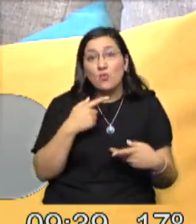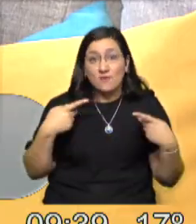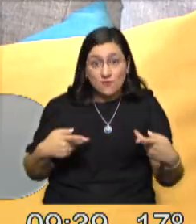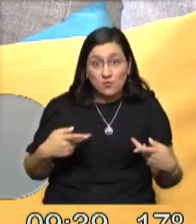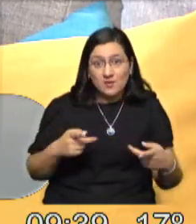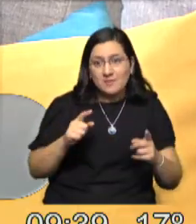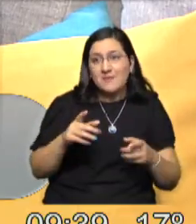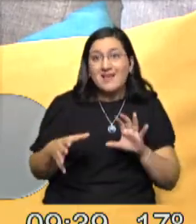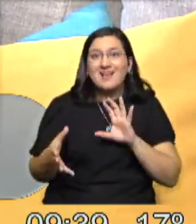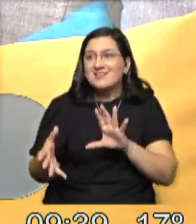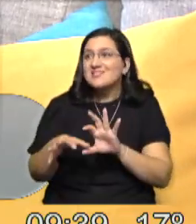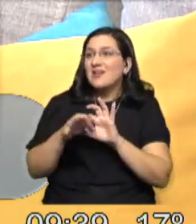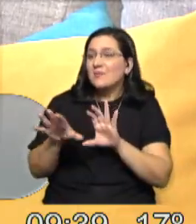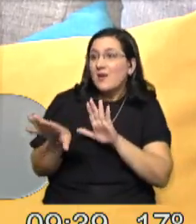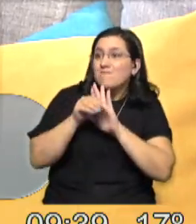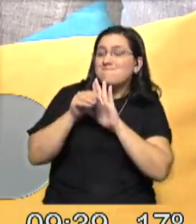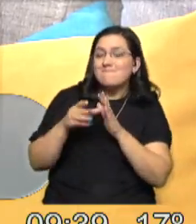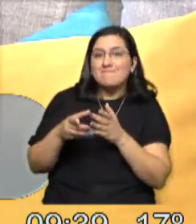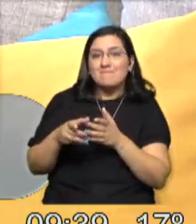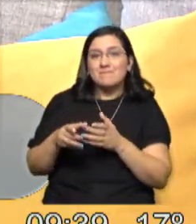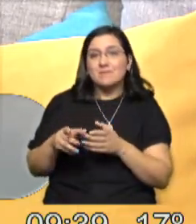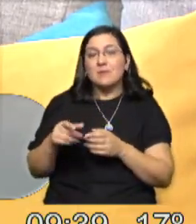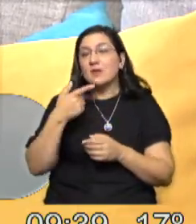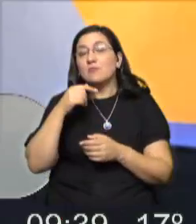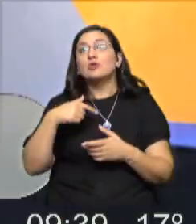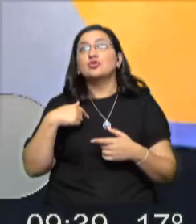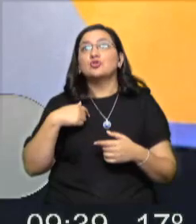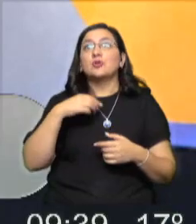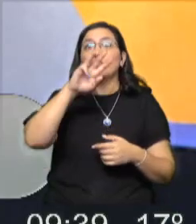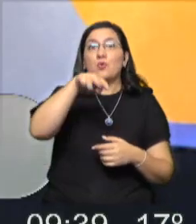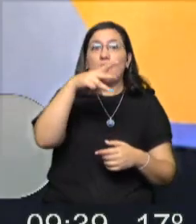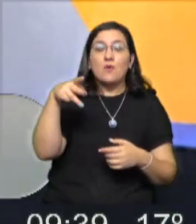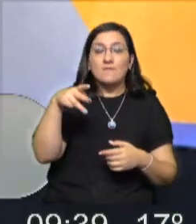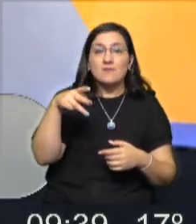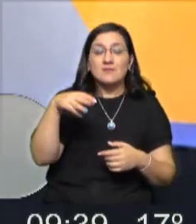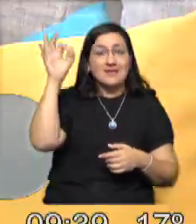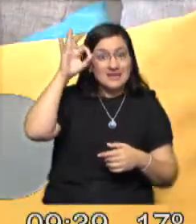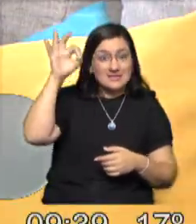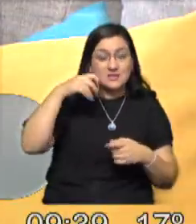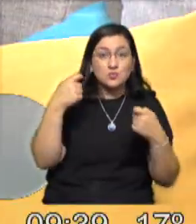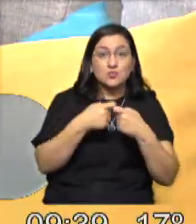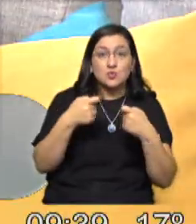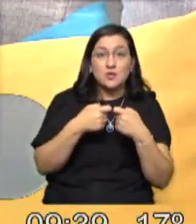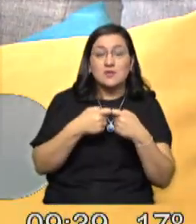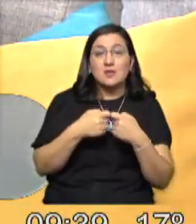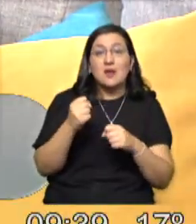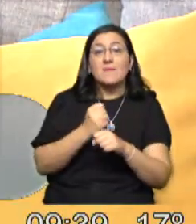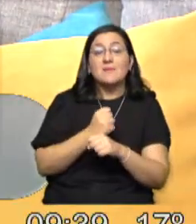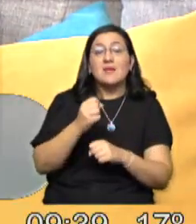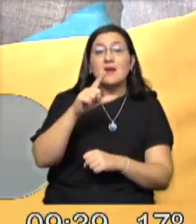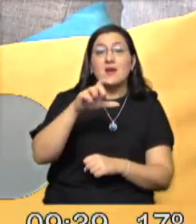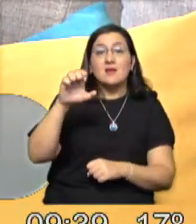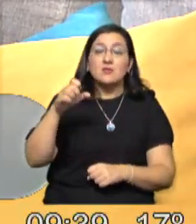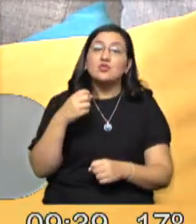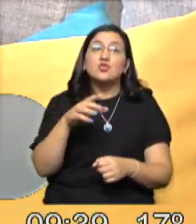para engancharlos con diferentes cosas. Claro, yo, por ejemplo, uso una página que es inglesa, que es un socio de la Premier League. Entonces, yo elijo videos,